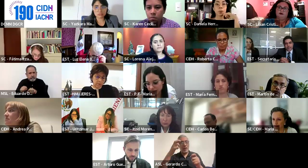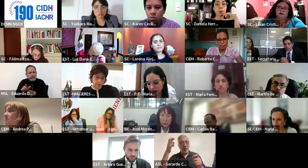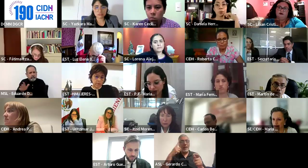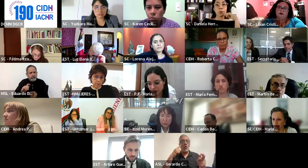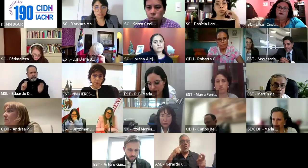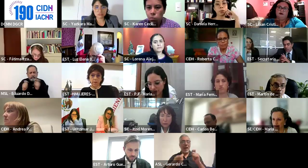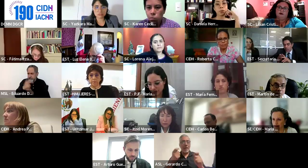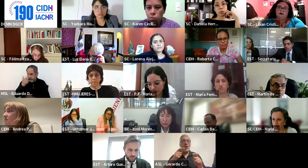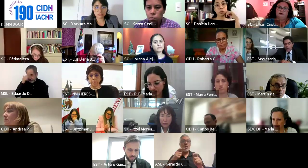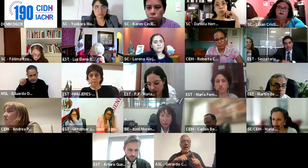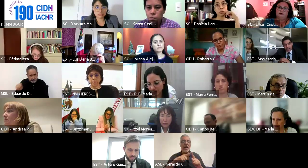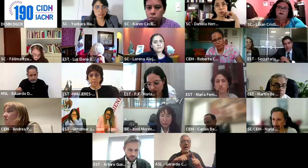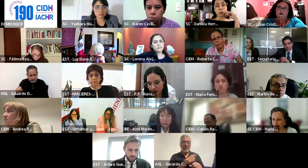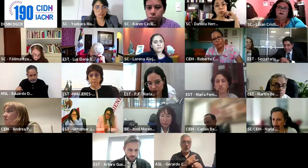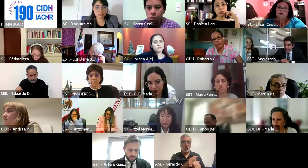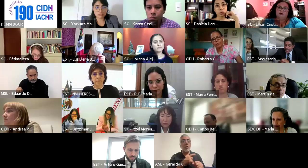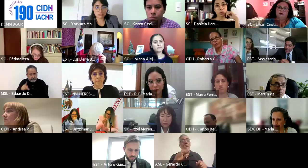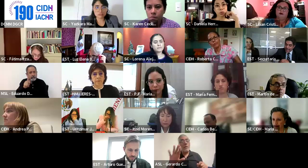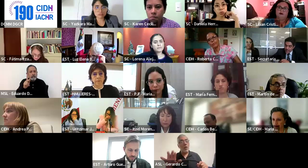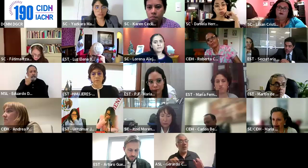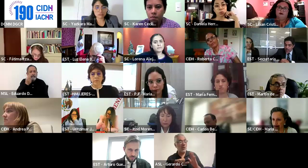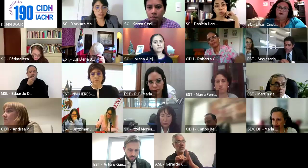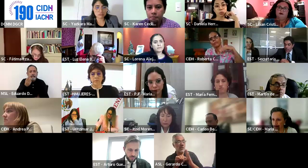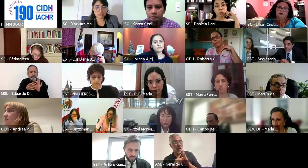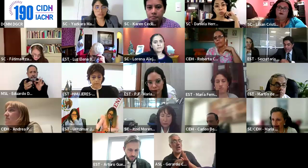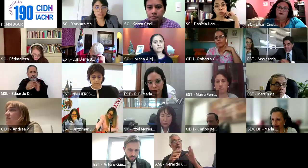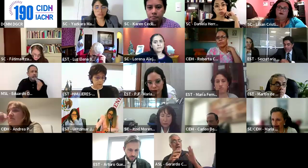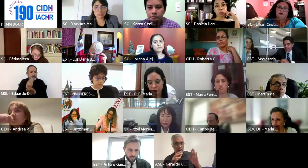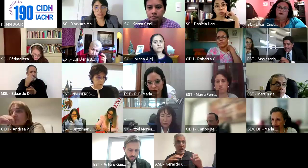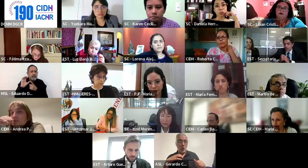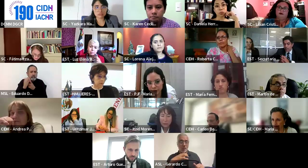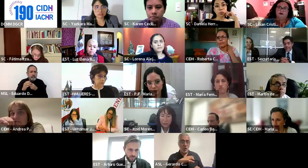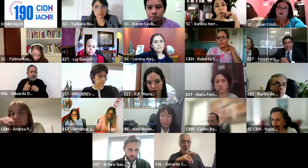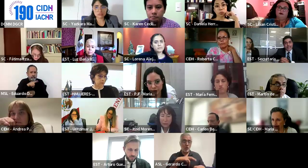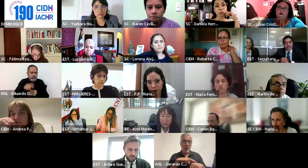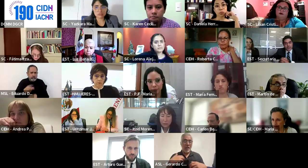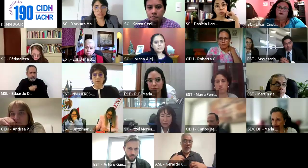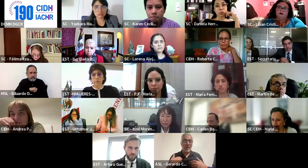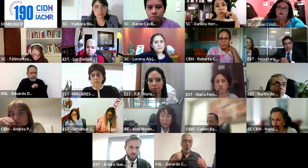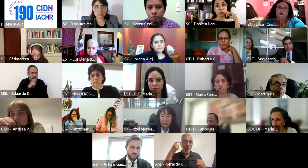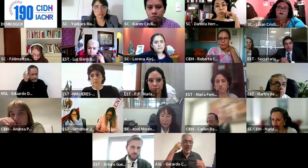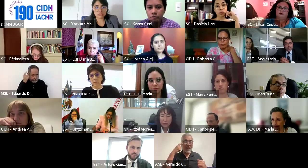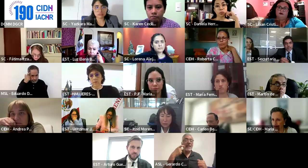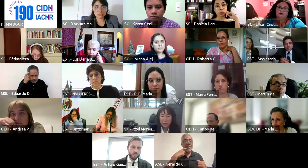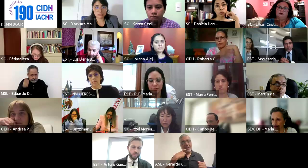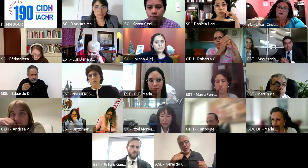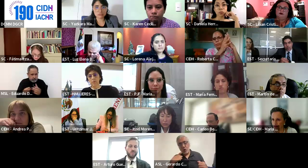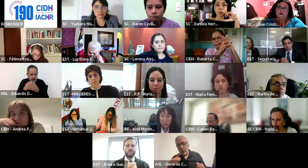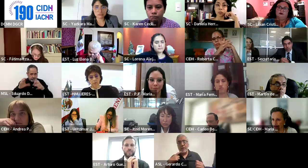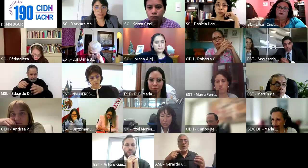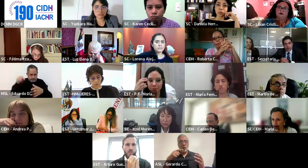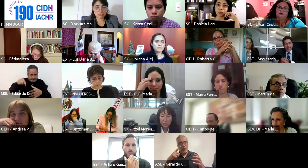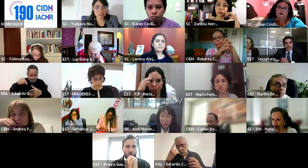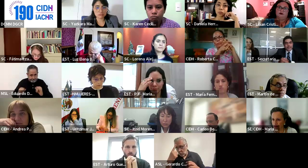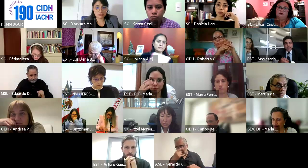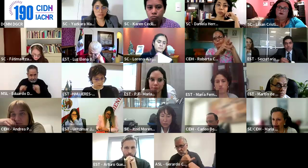en la institucionalización, pero sí quiero destacar la creación de la Comisión Nacional de Salud Mental y Adicciones, una institución